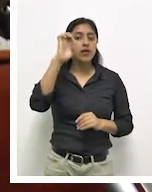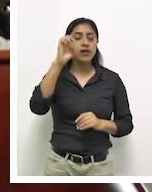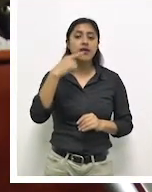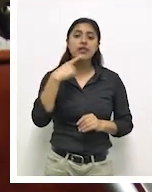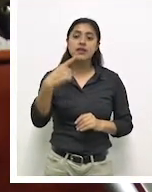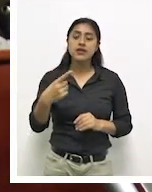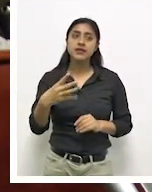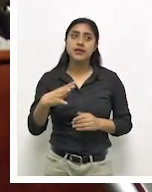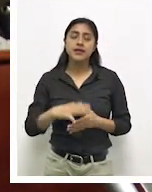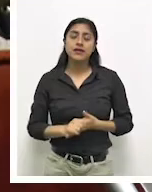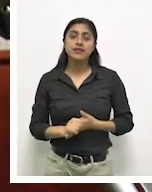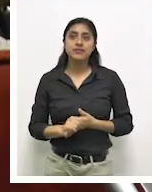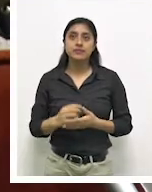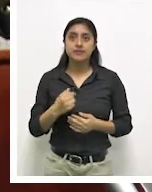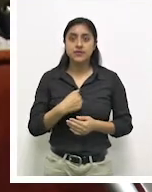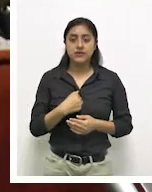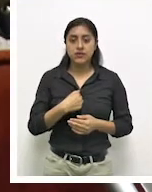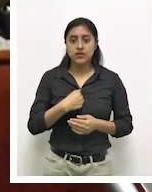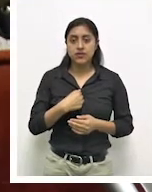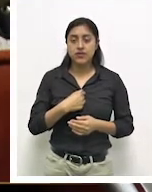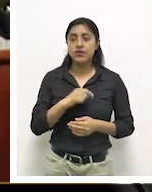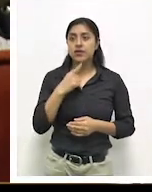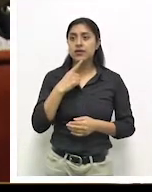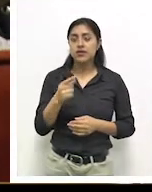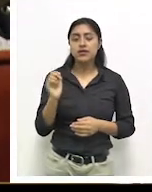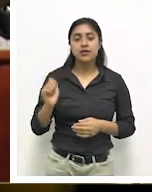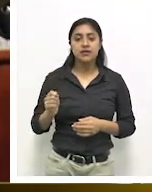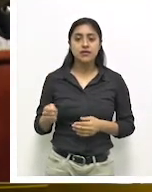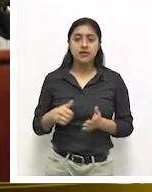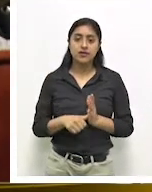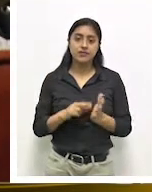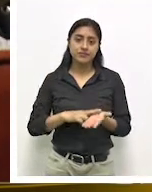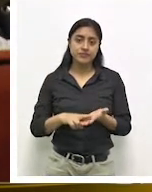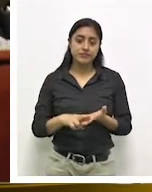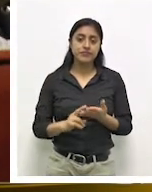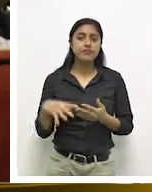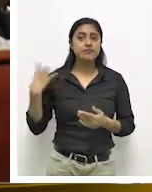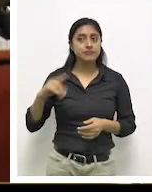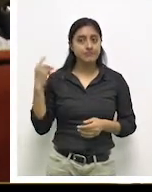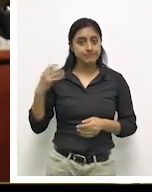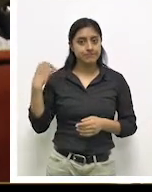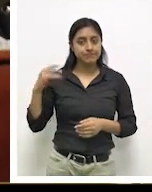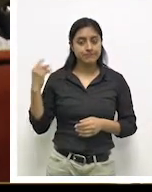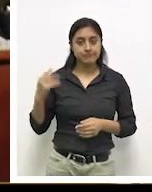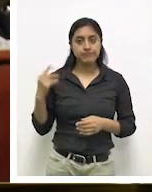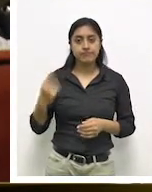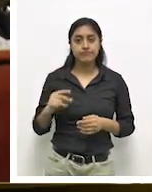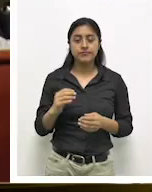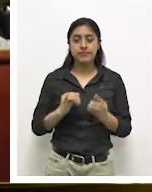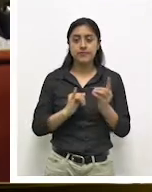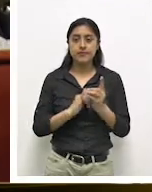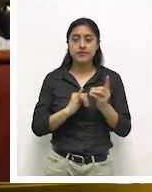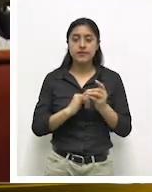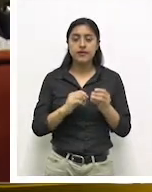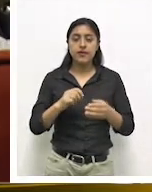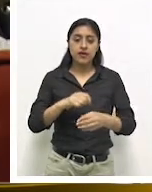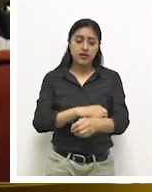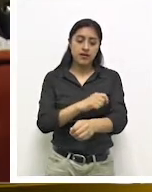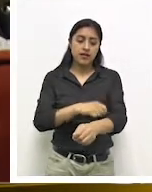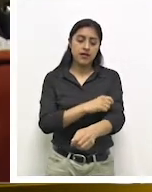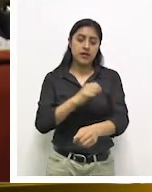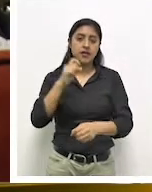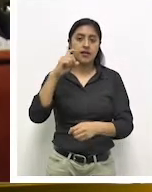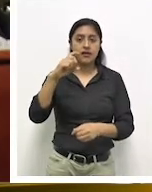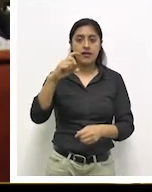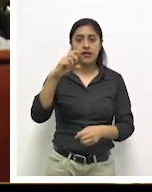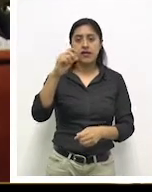tener mi documento. Hacía el comentario a la licenciada de que urgía el documento porque la operación de la clavícula me la habían